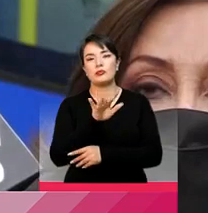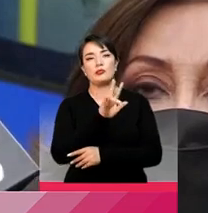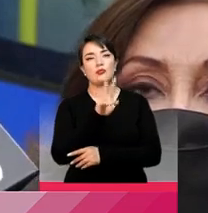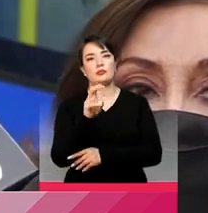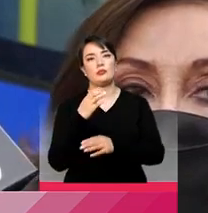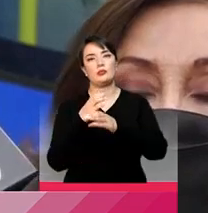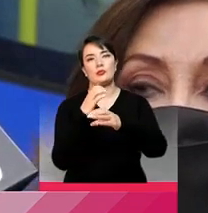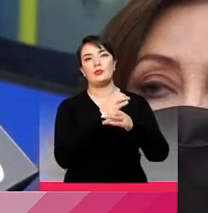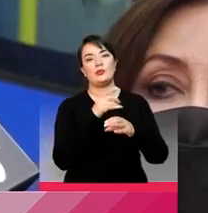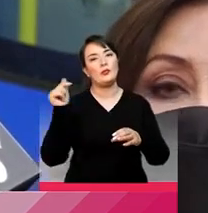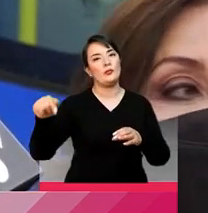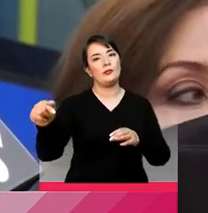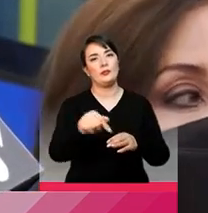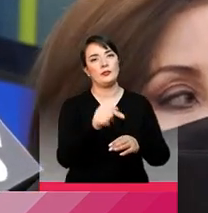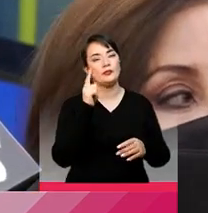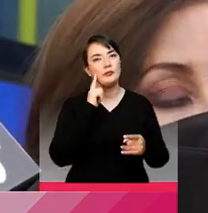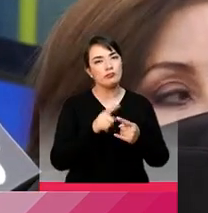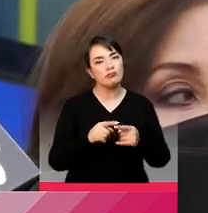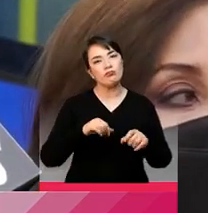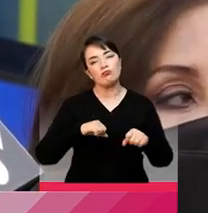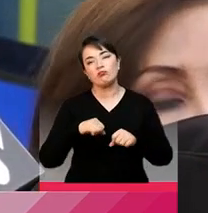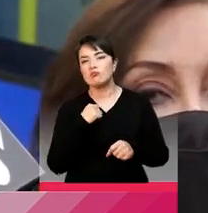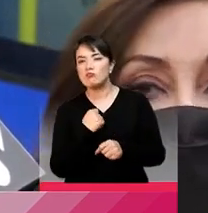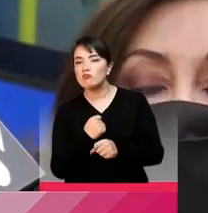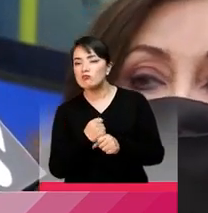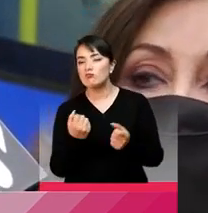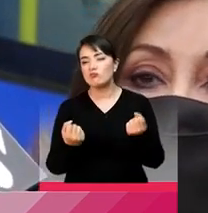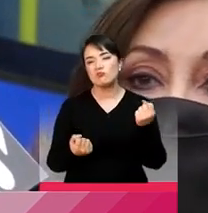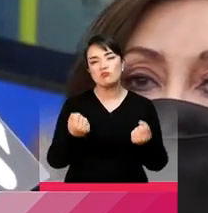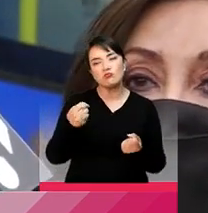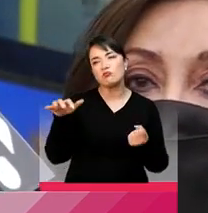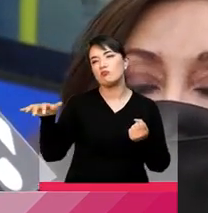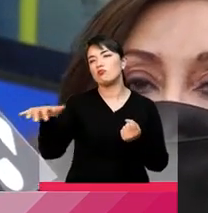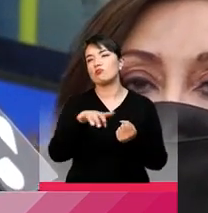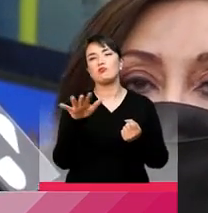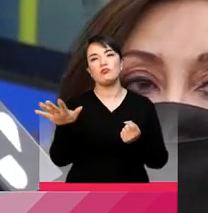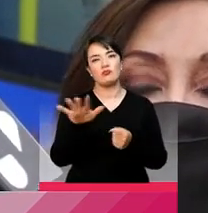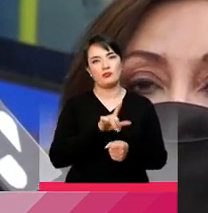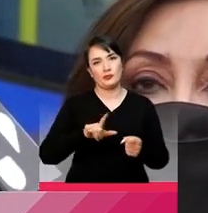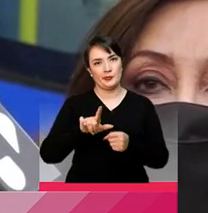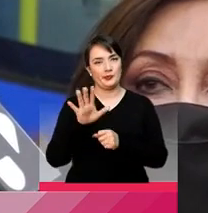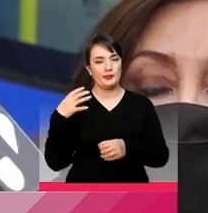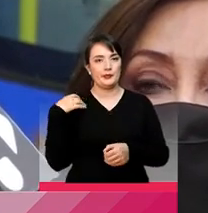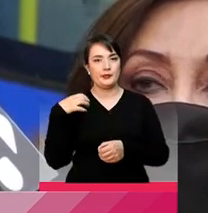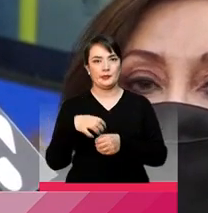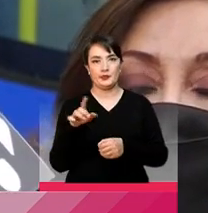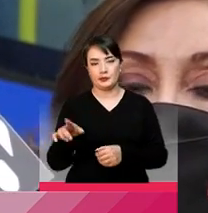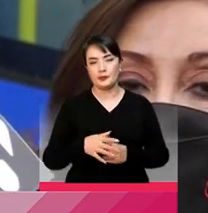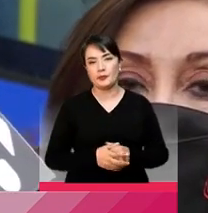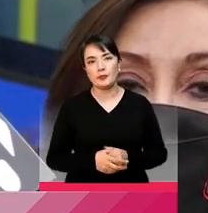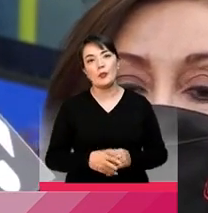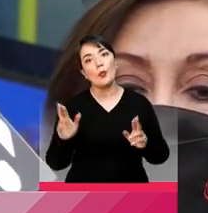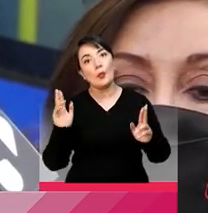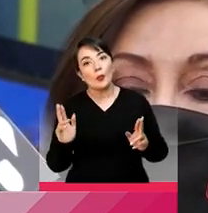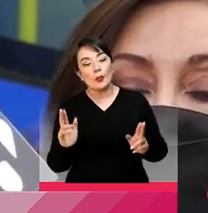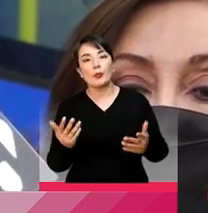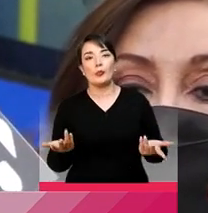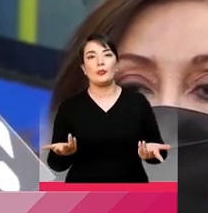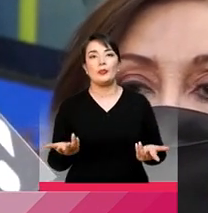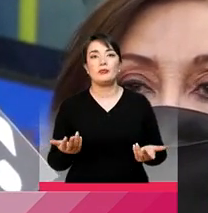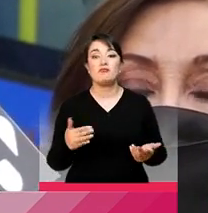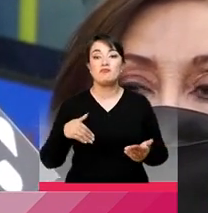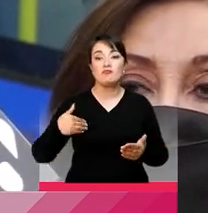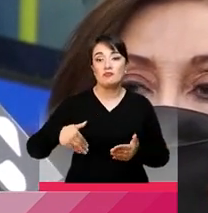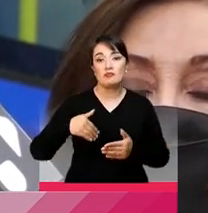van a permitir operar unas rutas en la localidad, y con esto esperamos que durante este